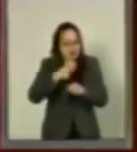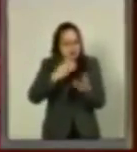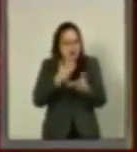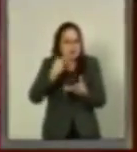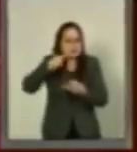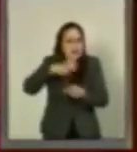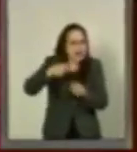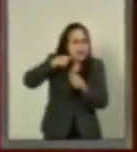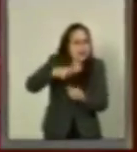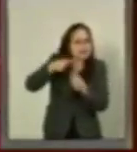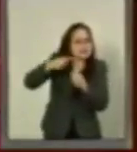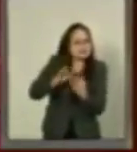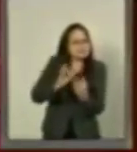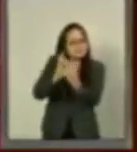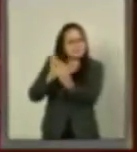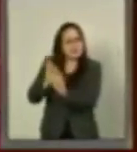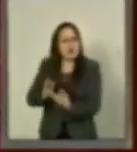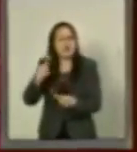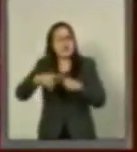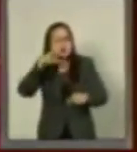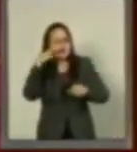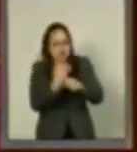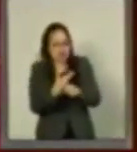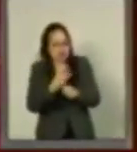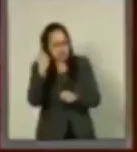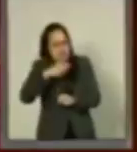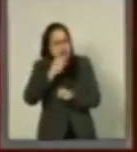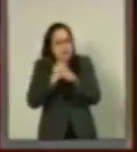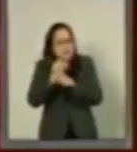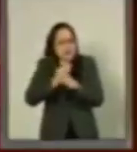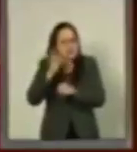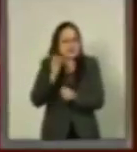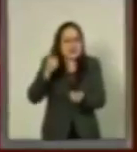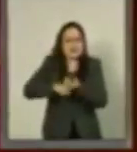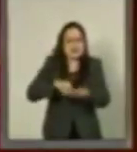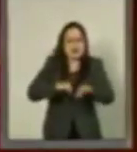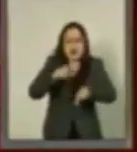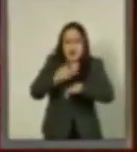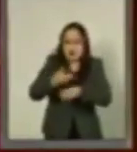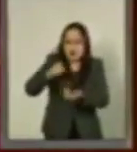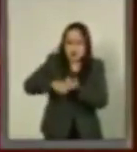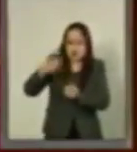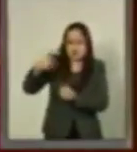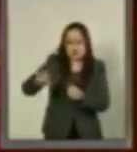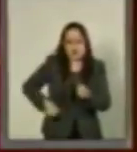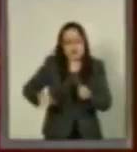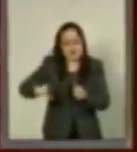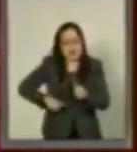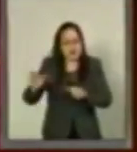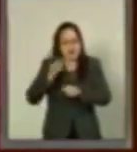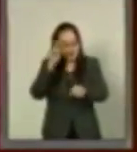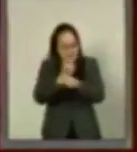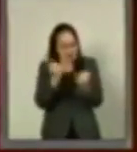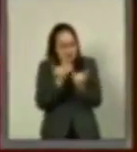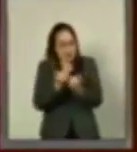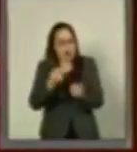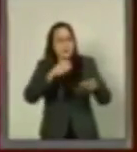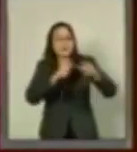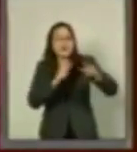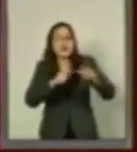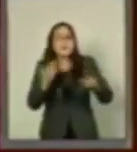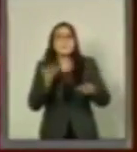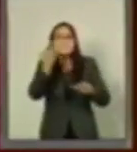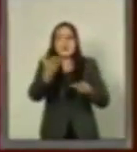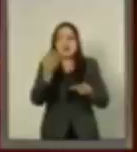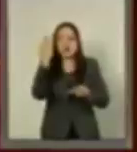las demandas correspondientes por la responsabilidad posible de servidores públicos de la Administración Pública Federal, así como le pido a mis